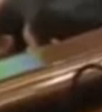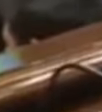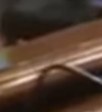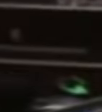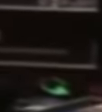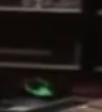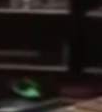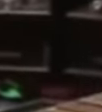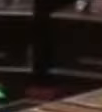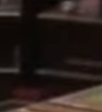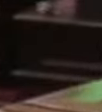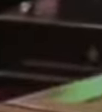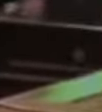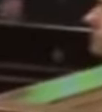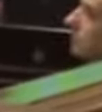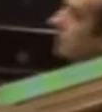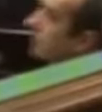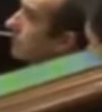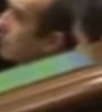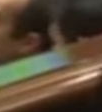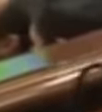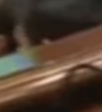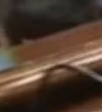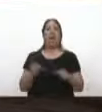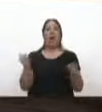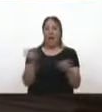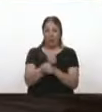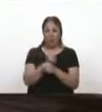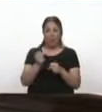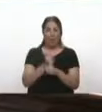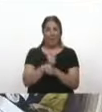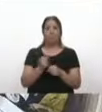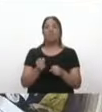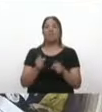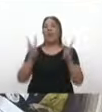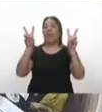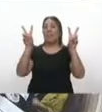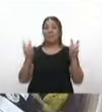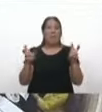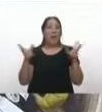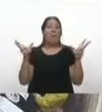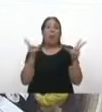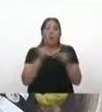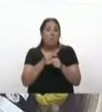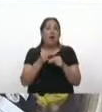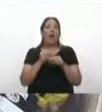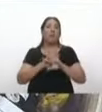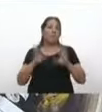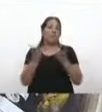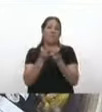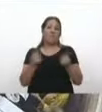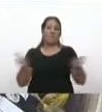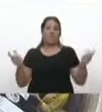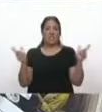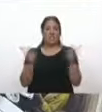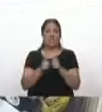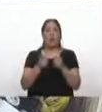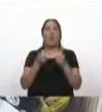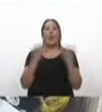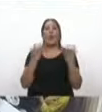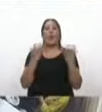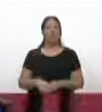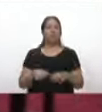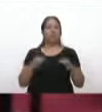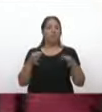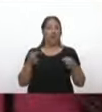guarden un poco las formas. No podés contar ahí dos tercios. Te tomaste 5 segundos, te hubiera tomado aunque sea